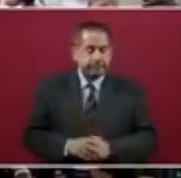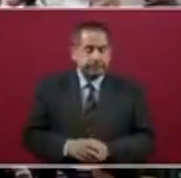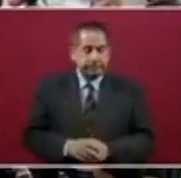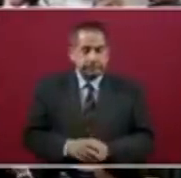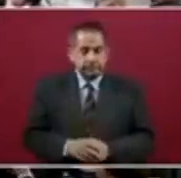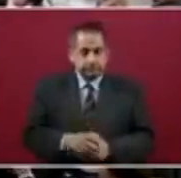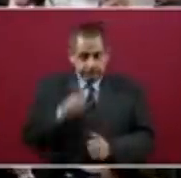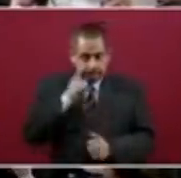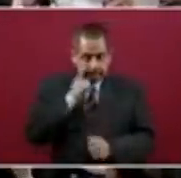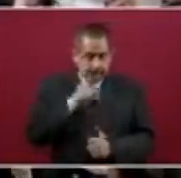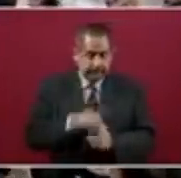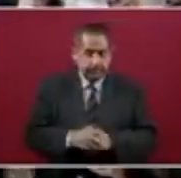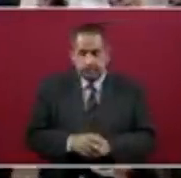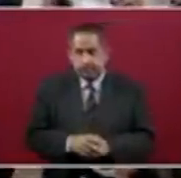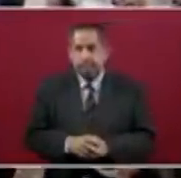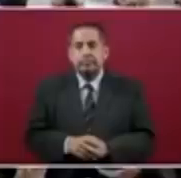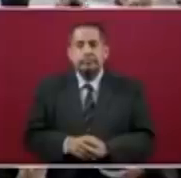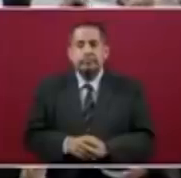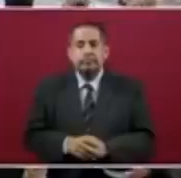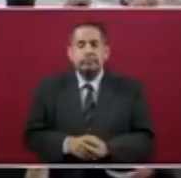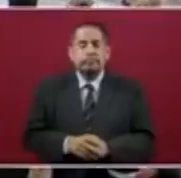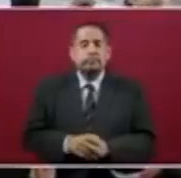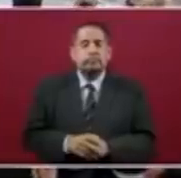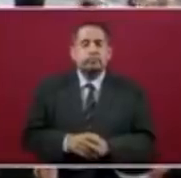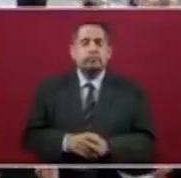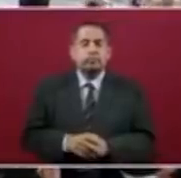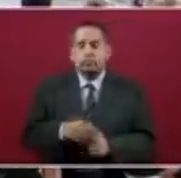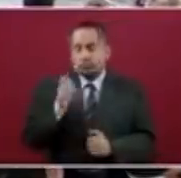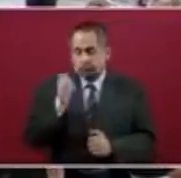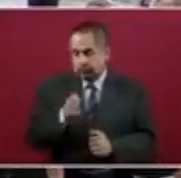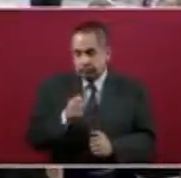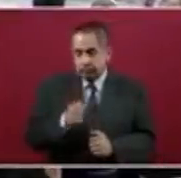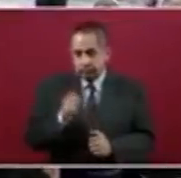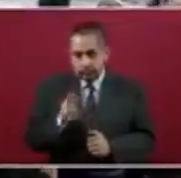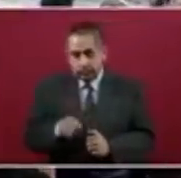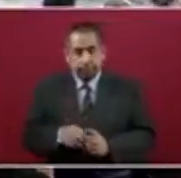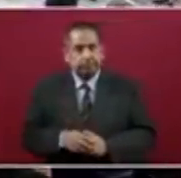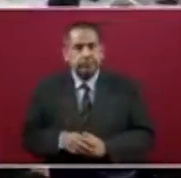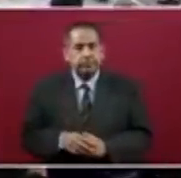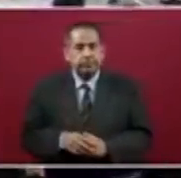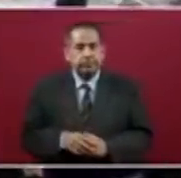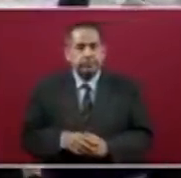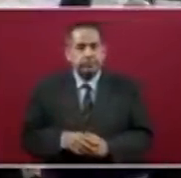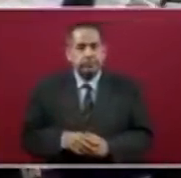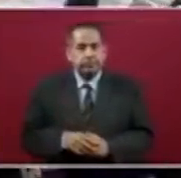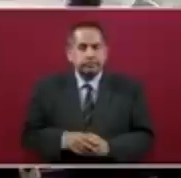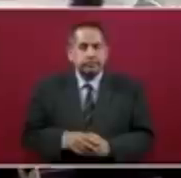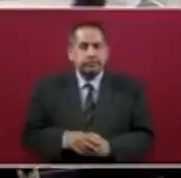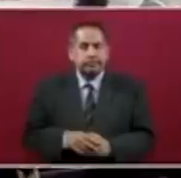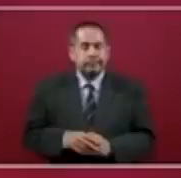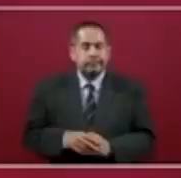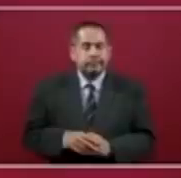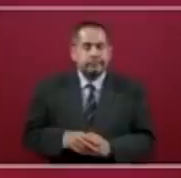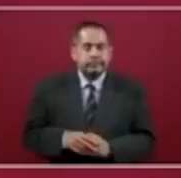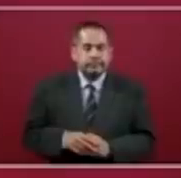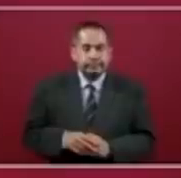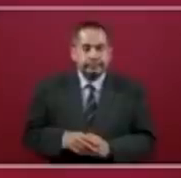miren, este es un caso que